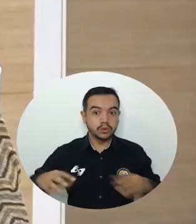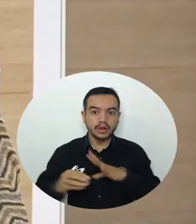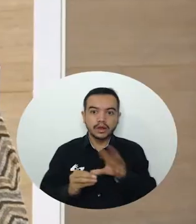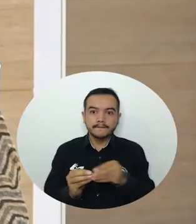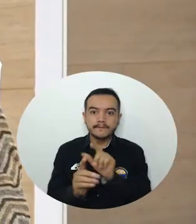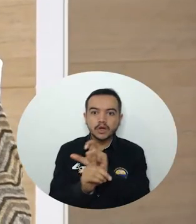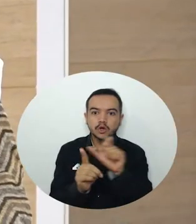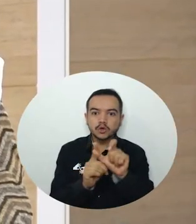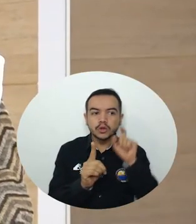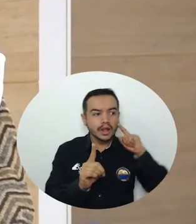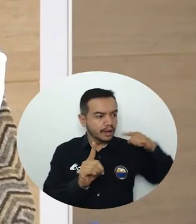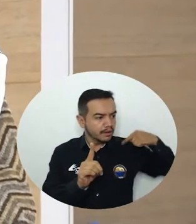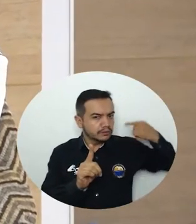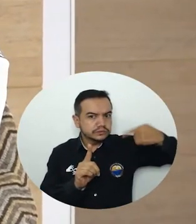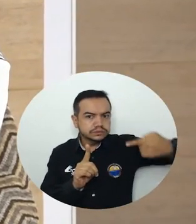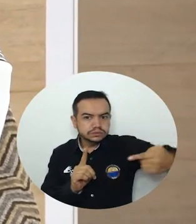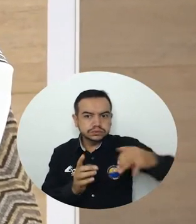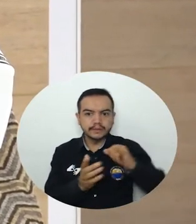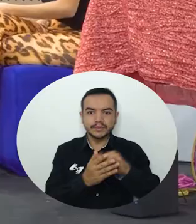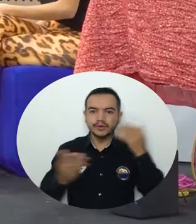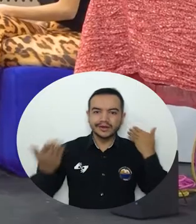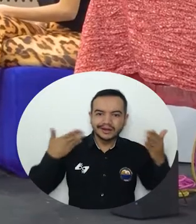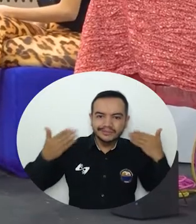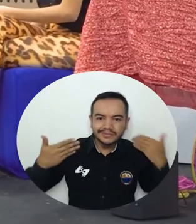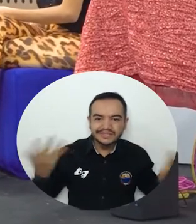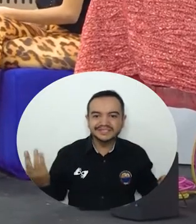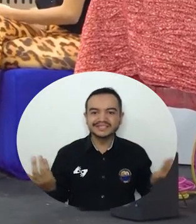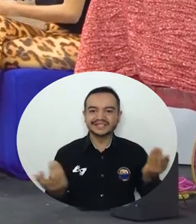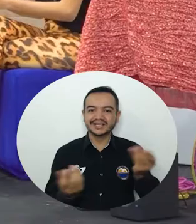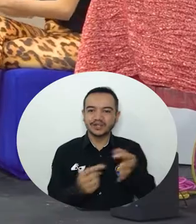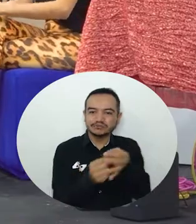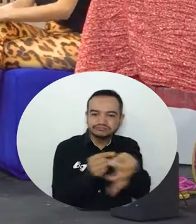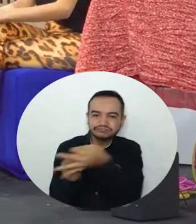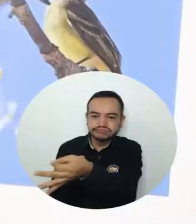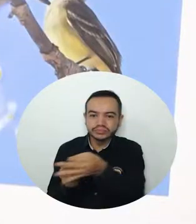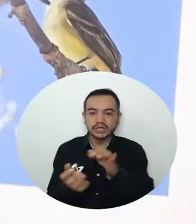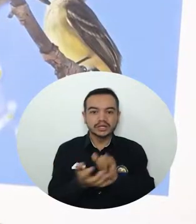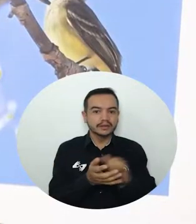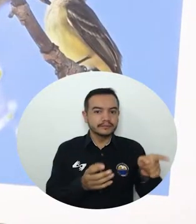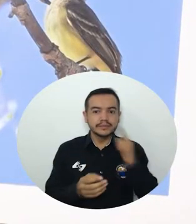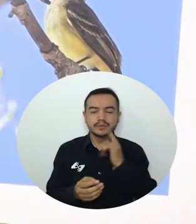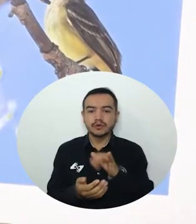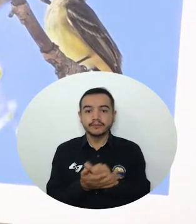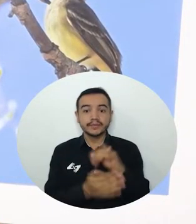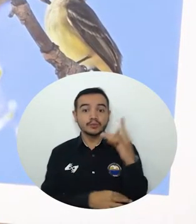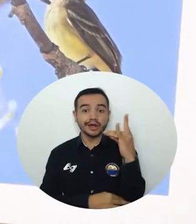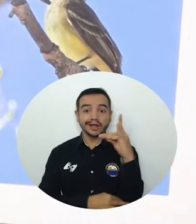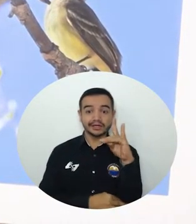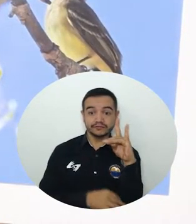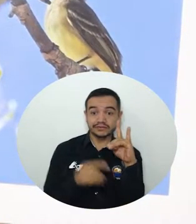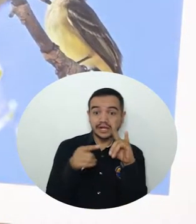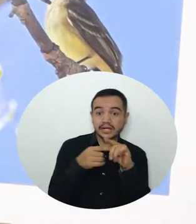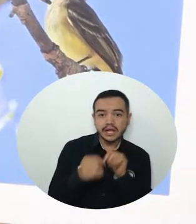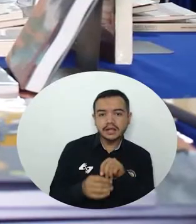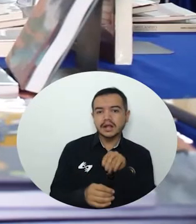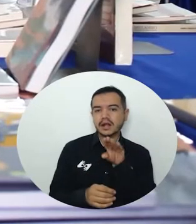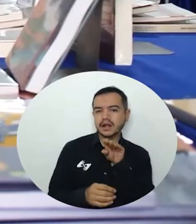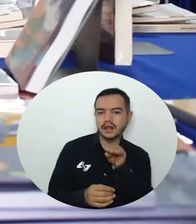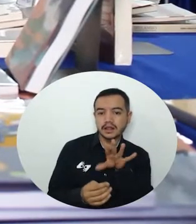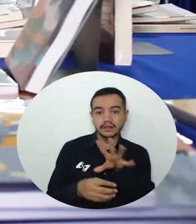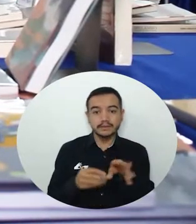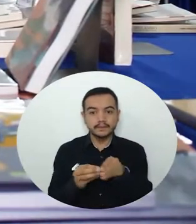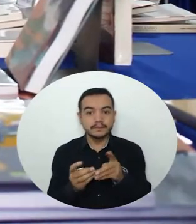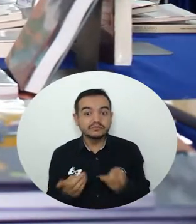la cultura ancestral, campesino y rural, la franja de lectura de Eres mi cuento, creación de fábulas de animales silvestres del Caribe colombiano